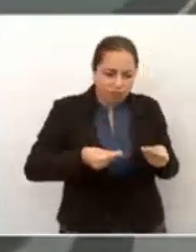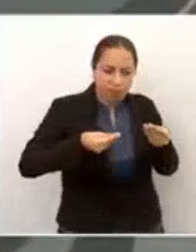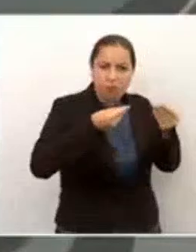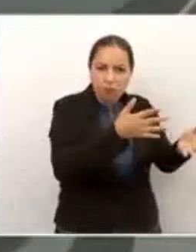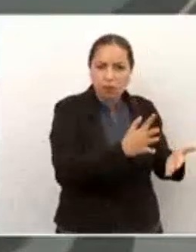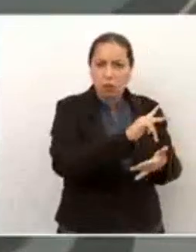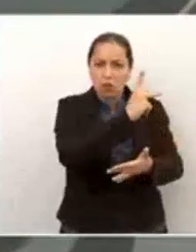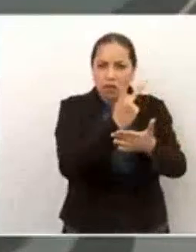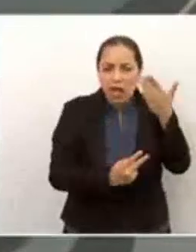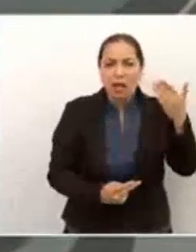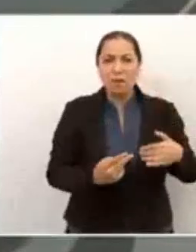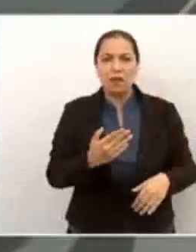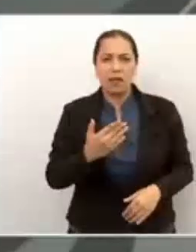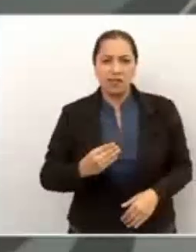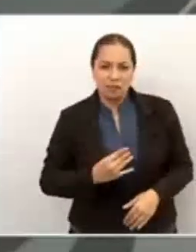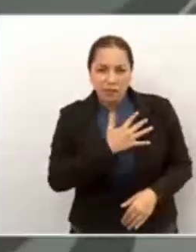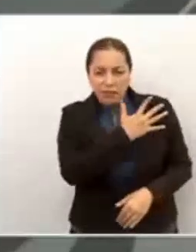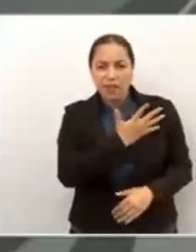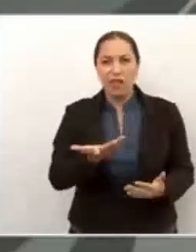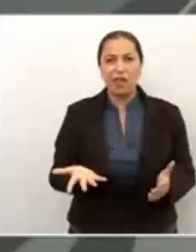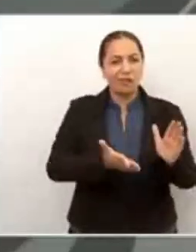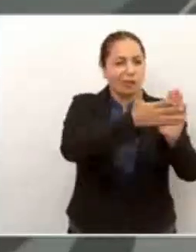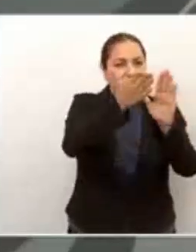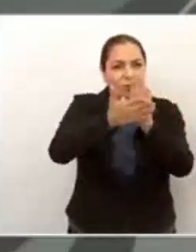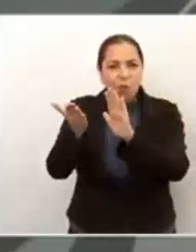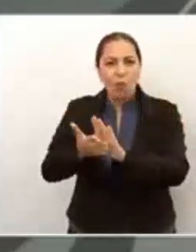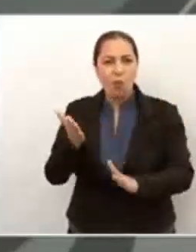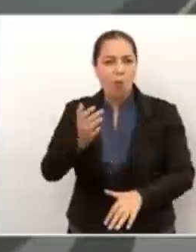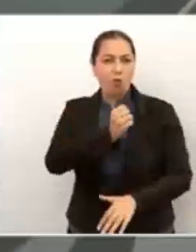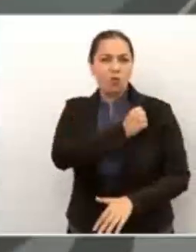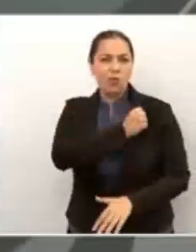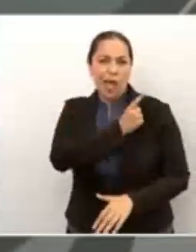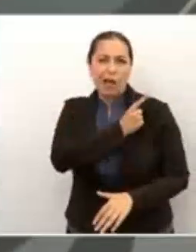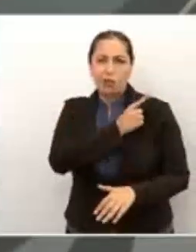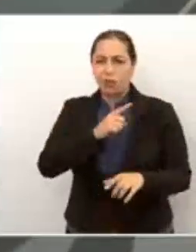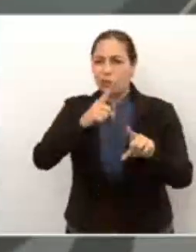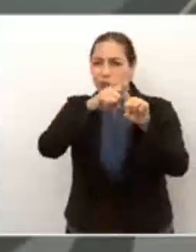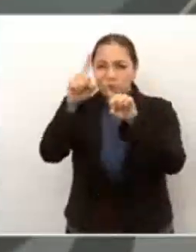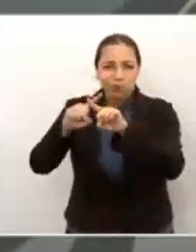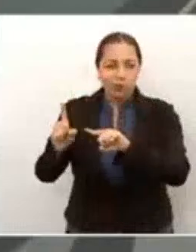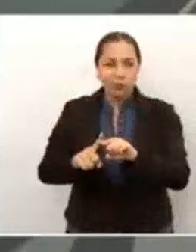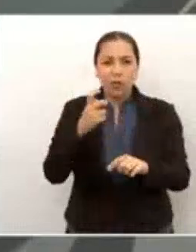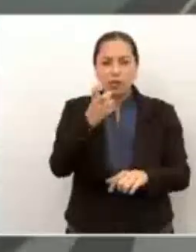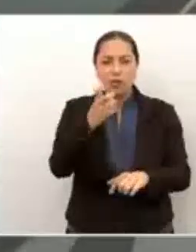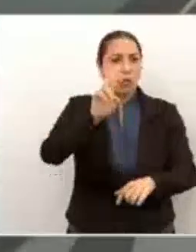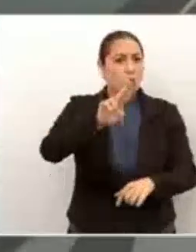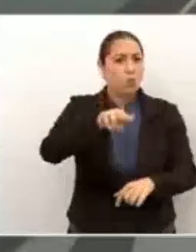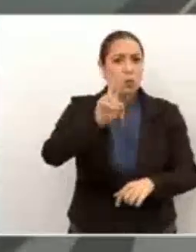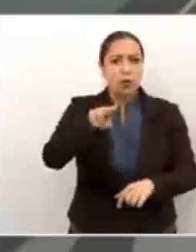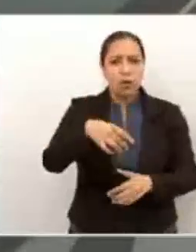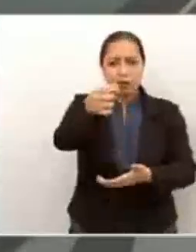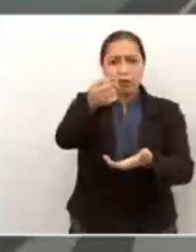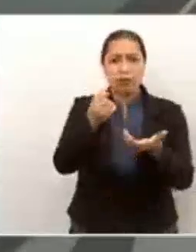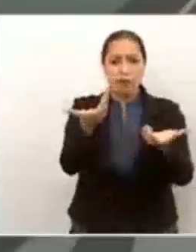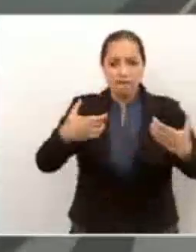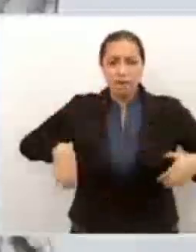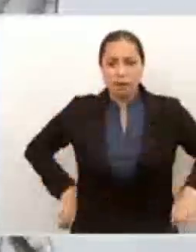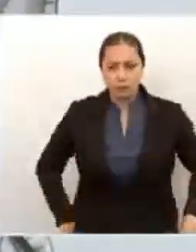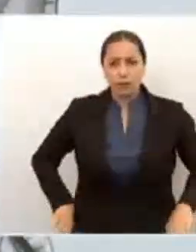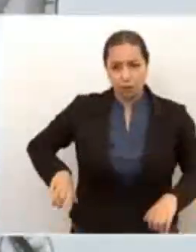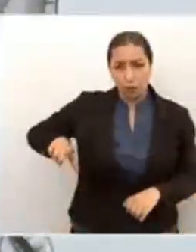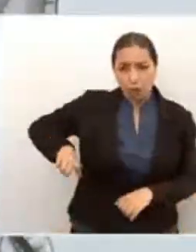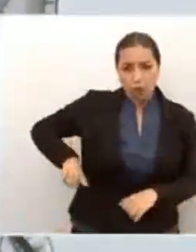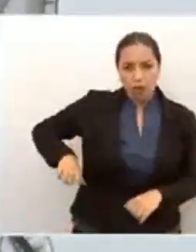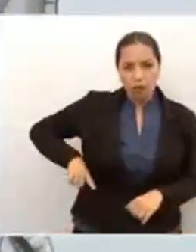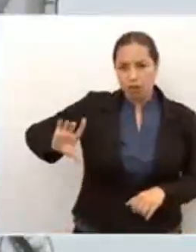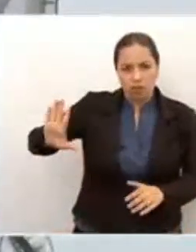en salud, en educación. Nunca se quedan en los bolsillos del gobernante. Eso se acabó en